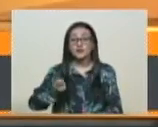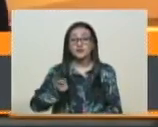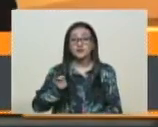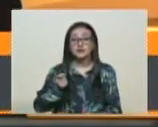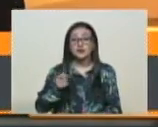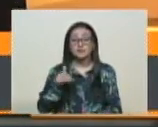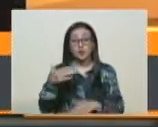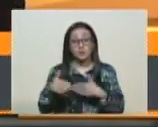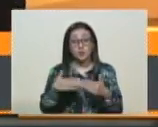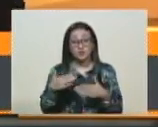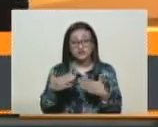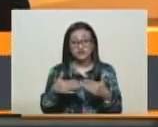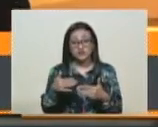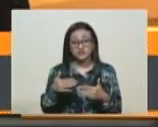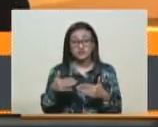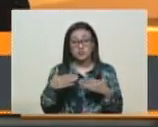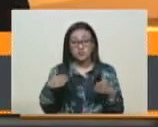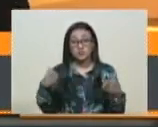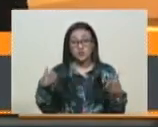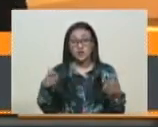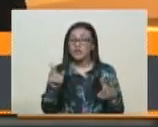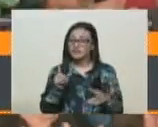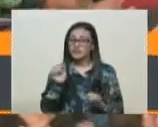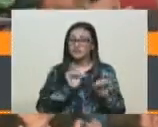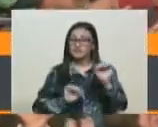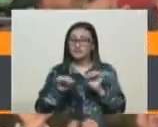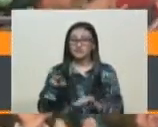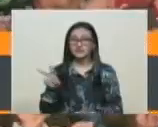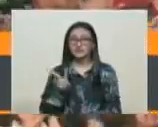activado, defender a Venezuela.